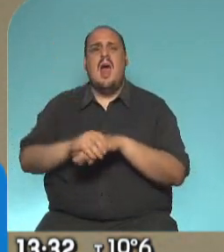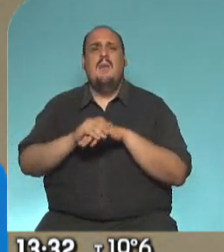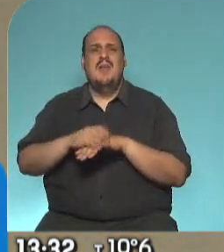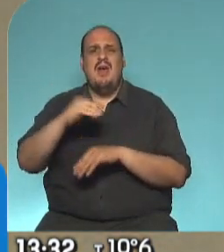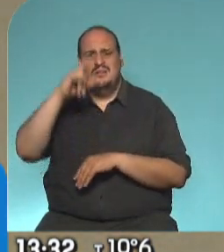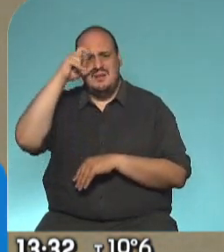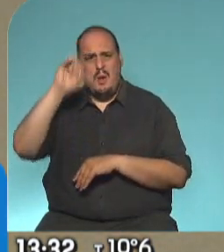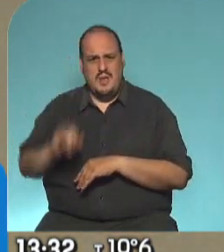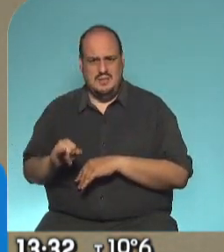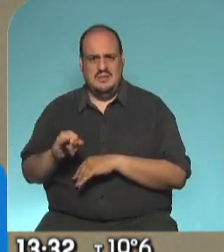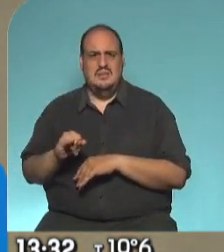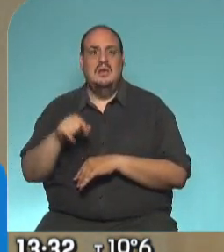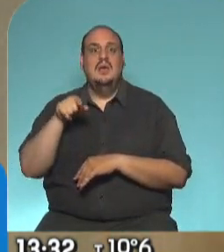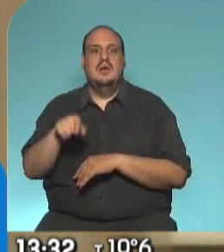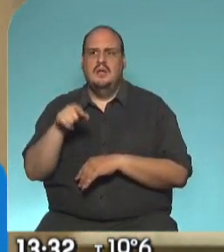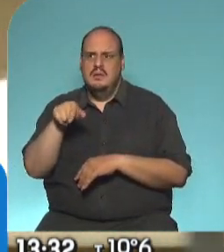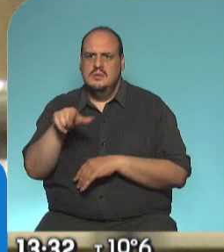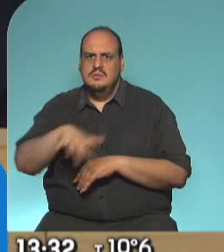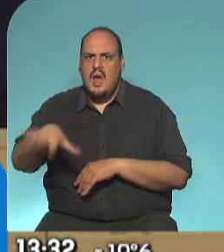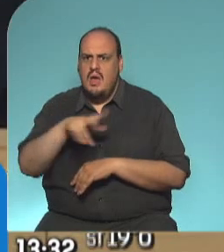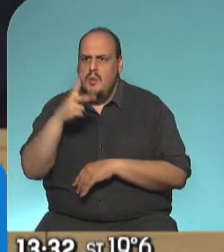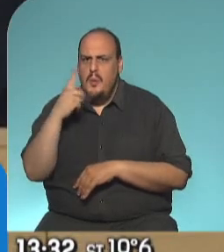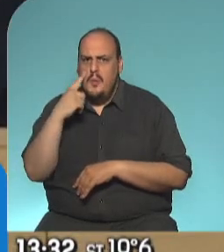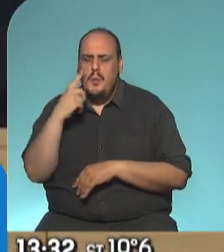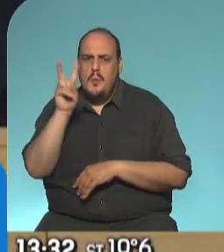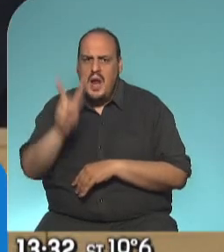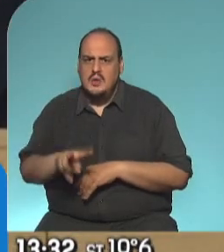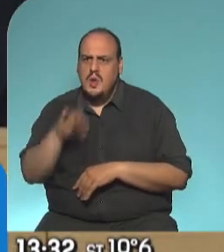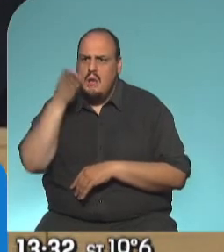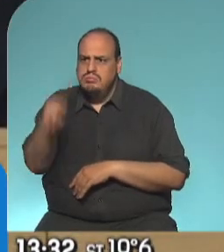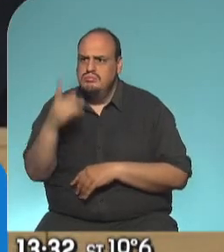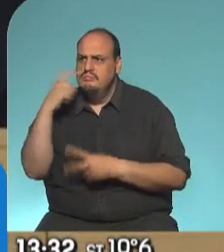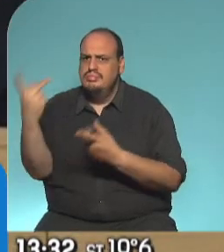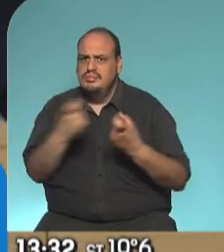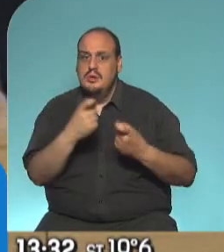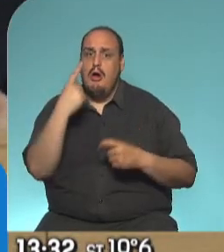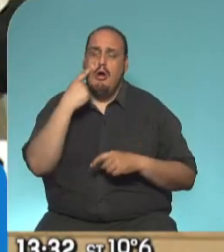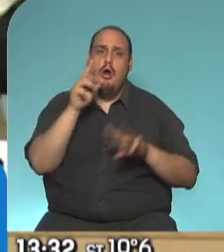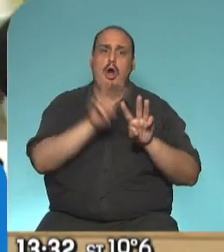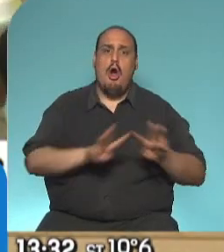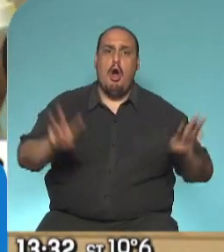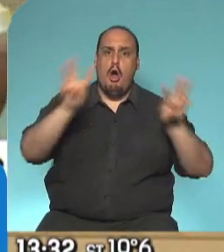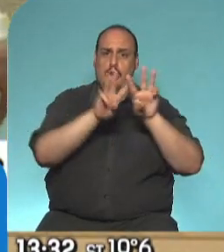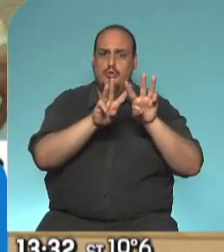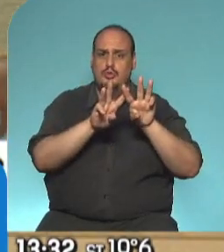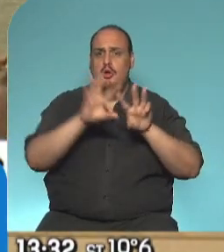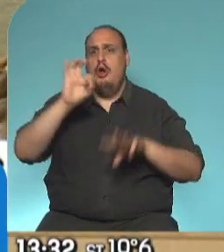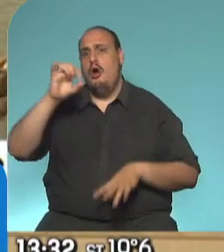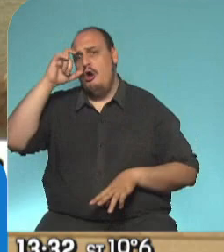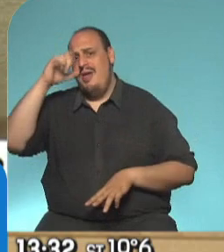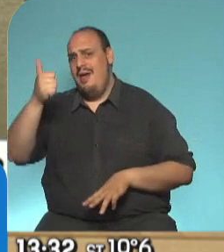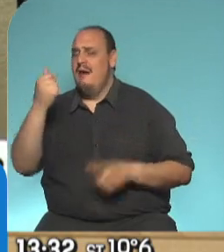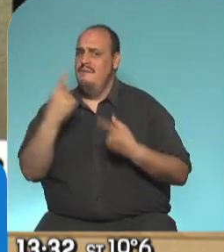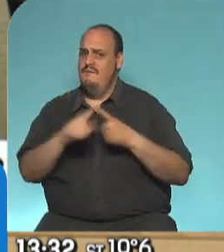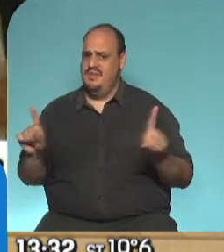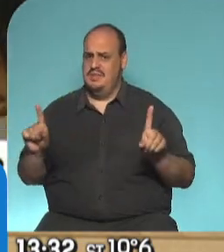que, trabajando en el terreno, había recabado esa información, ¿no? Sí, de vuelta, la ONU no es la OEA, ¿no? Y ahí es importante resaltar esta diferencia.